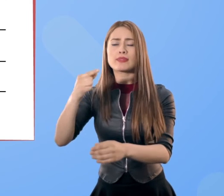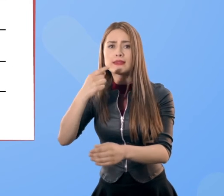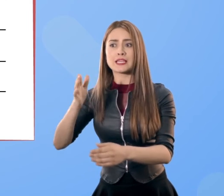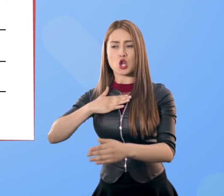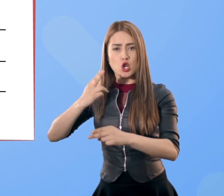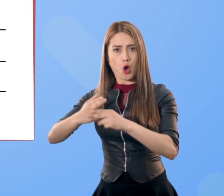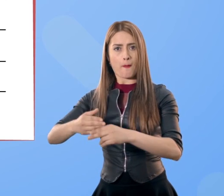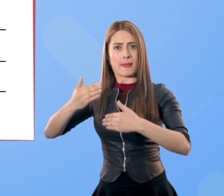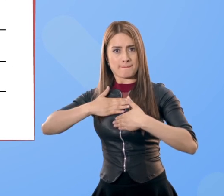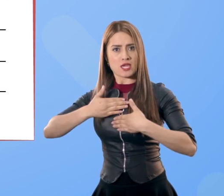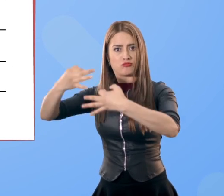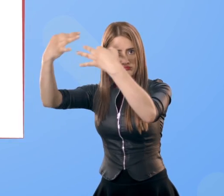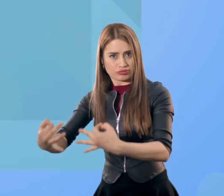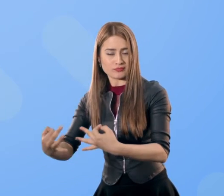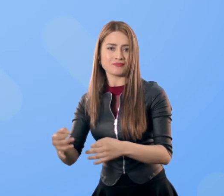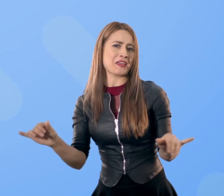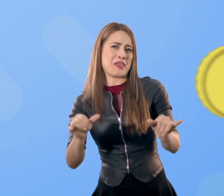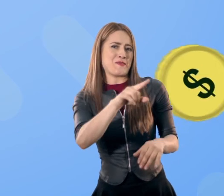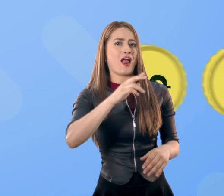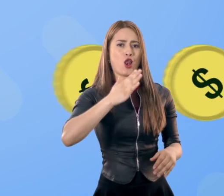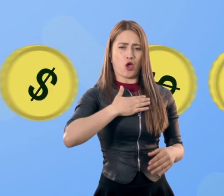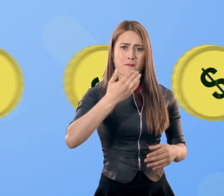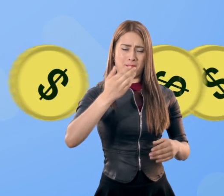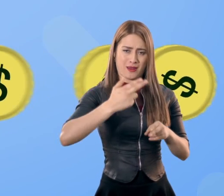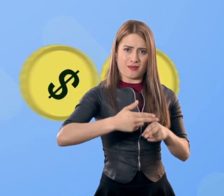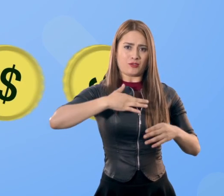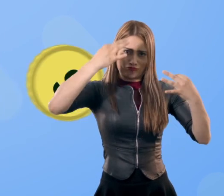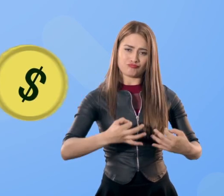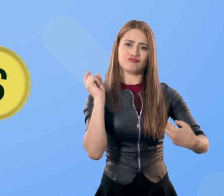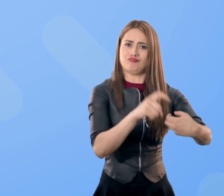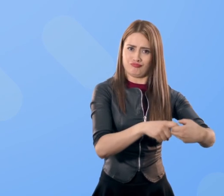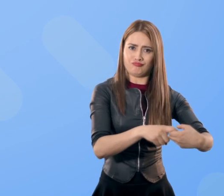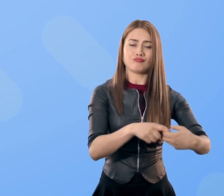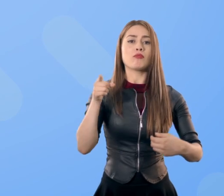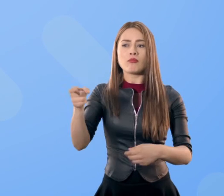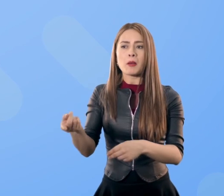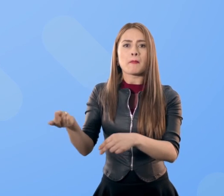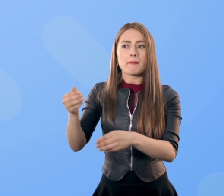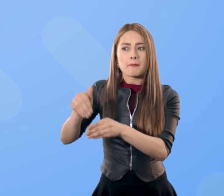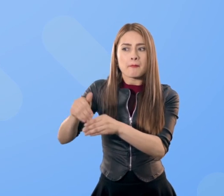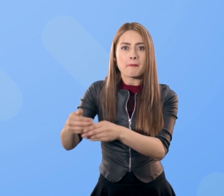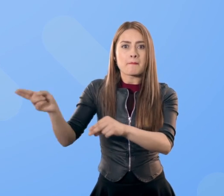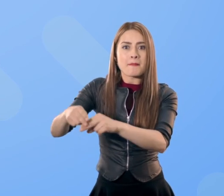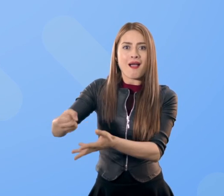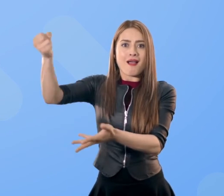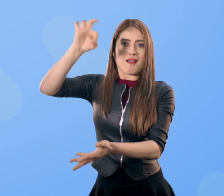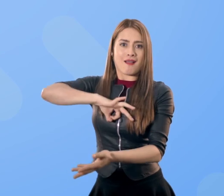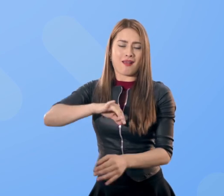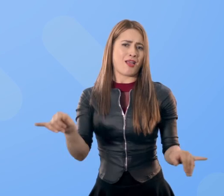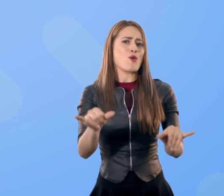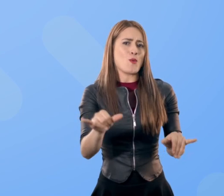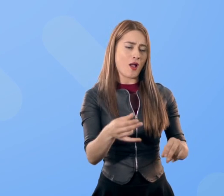pensiones voluntarias tiene una cuenta individual a su nombre, en la cual acumula el capital y los rendimientos generados a lo largo